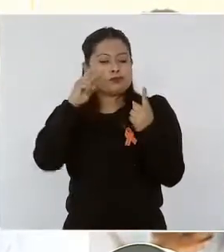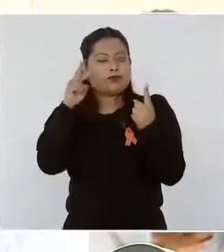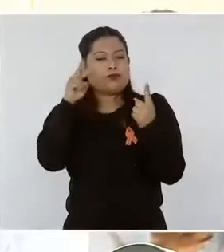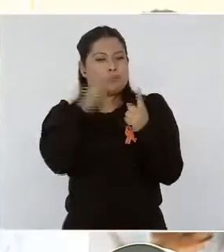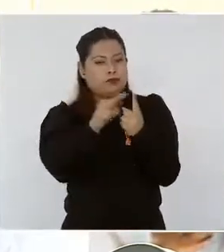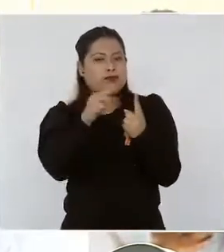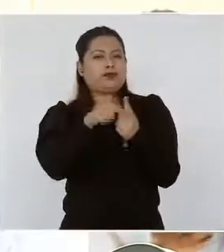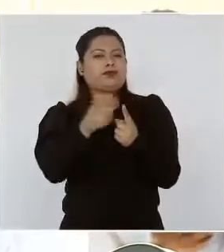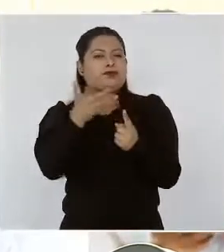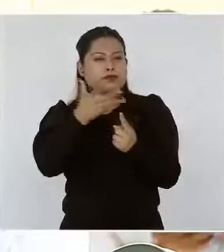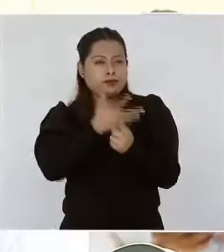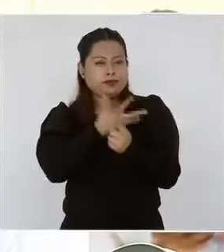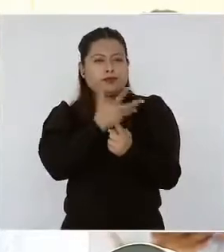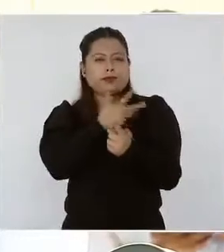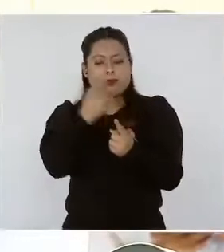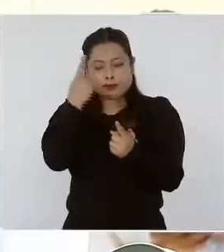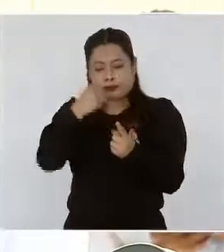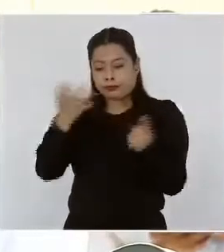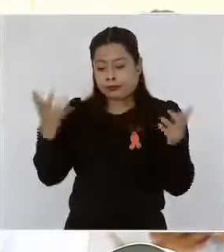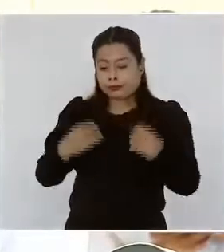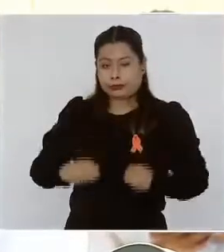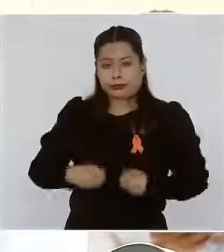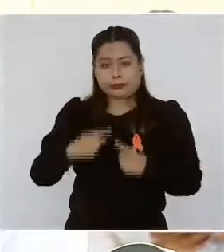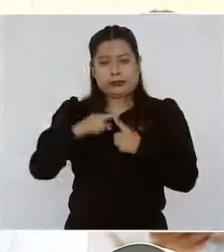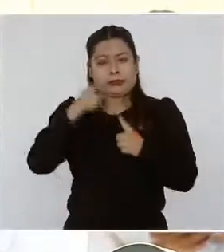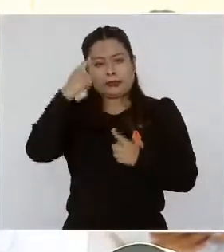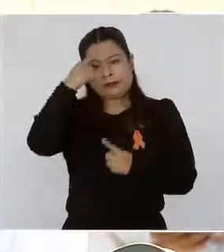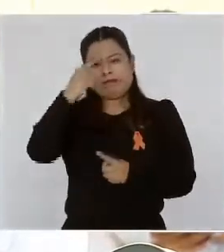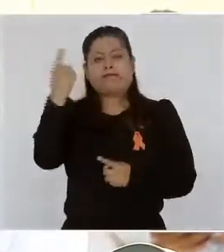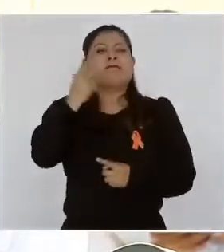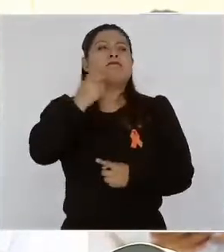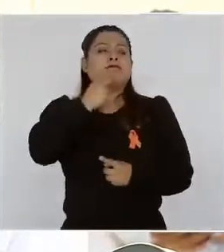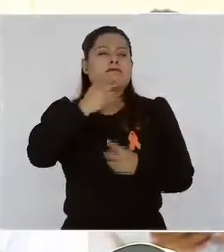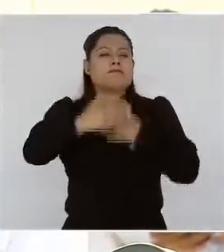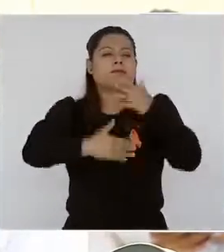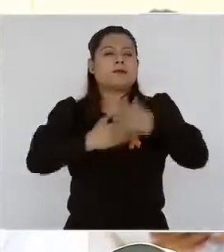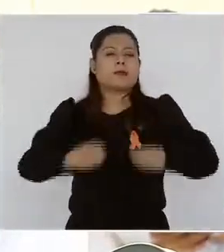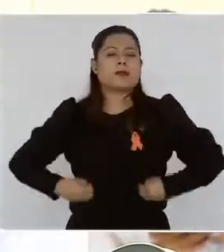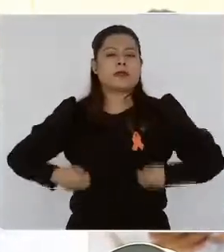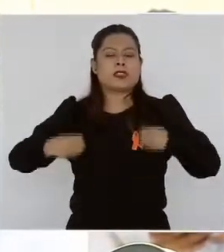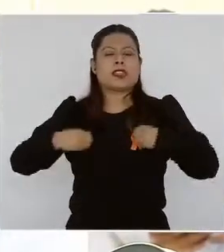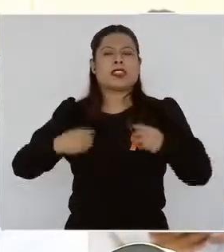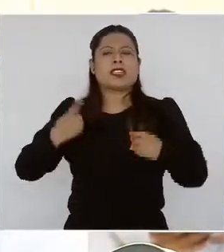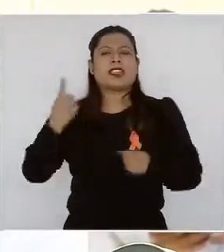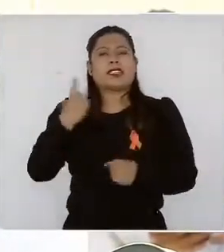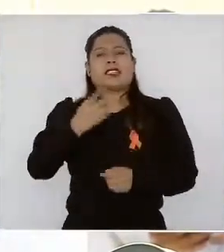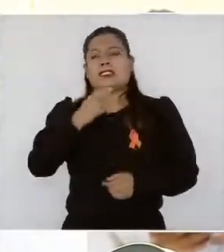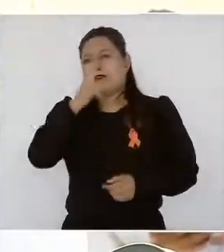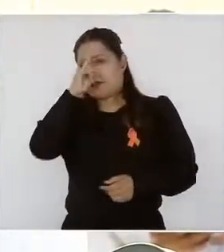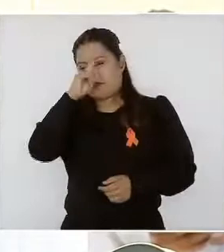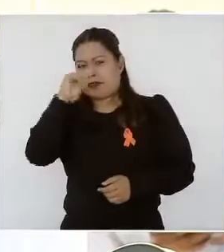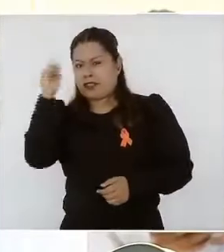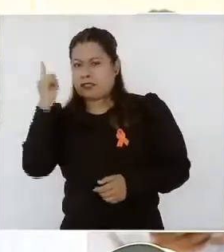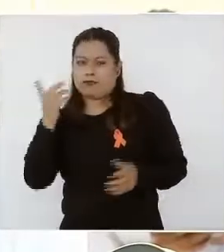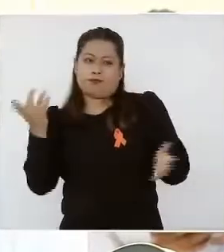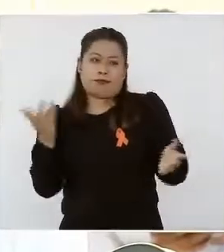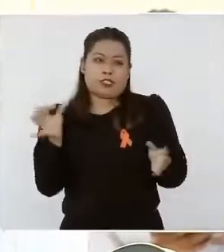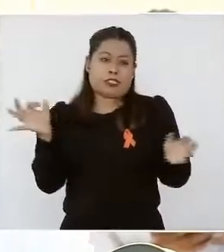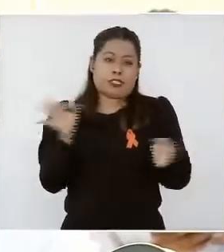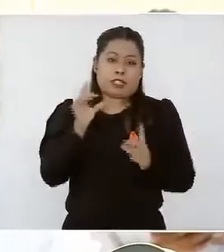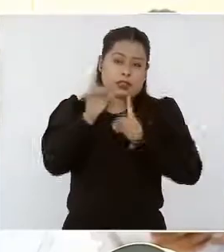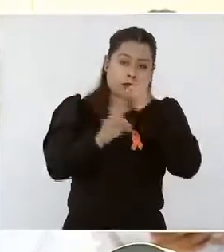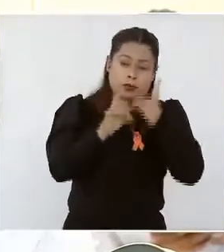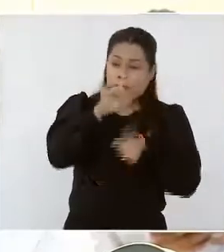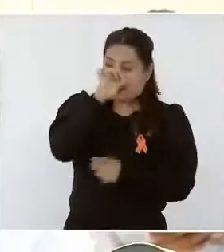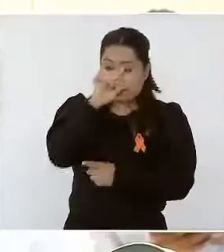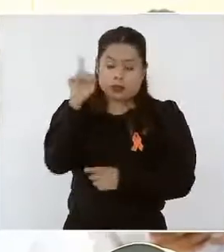qué tienes facultades genéticas, es decir, ver para qué sirves en esta vida, cuáles son, qué es lo que te sale más fácil. A algunos les sale más fácil los